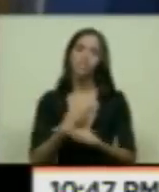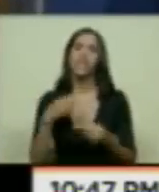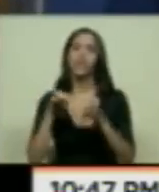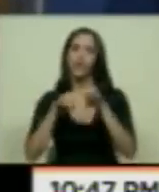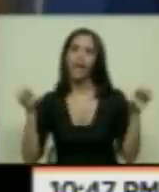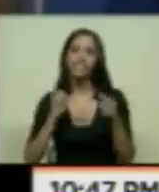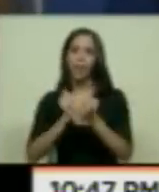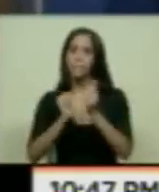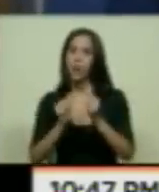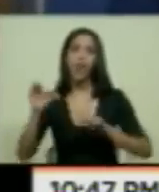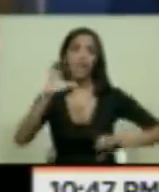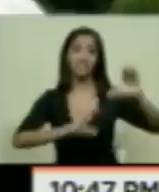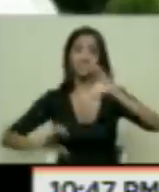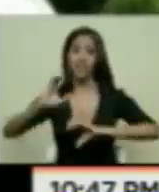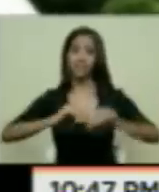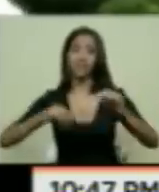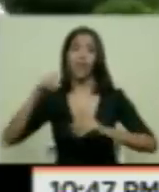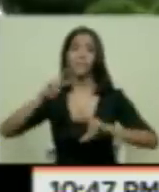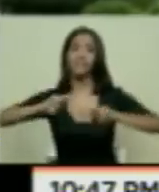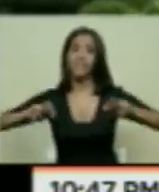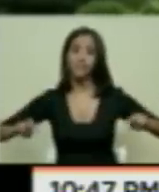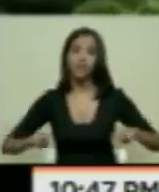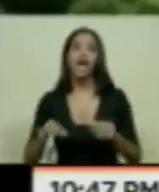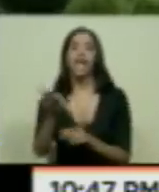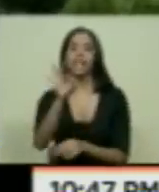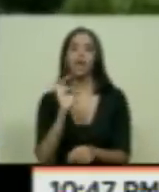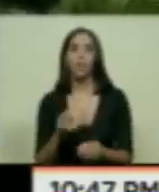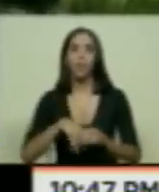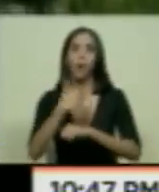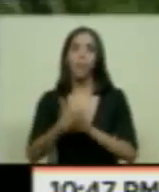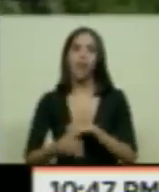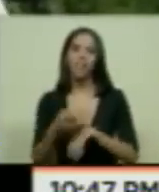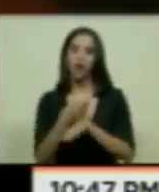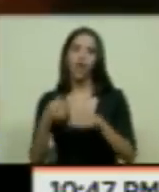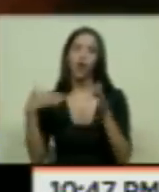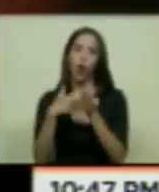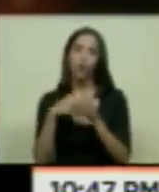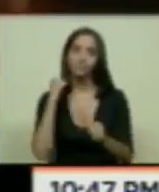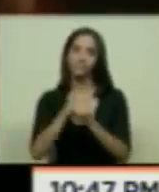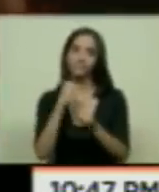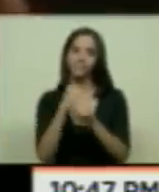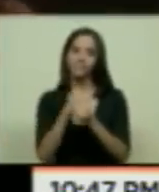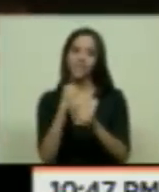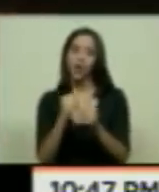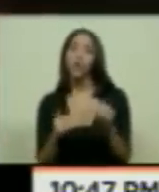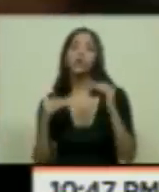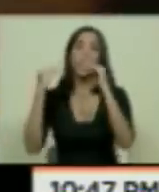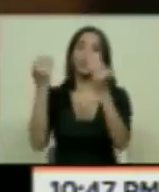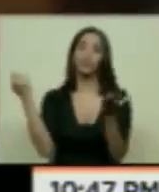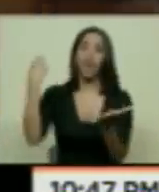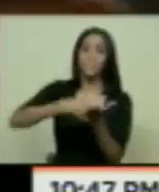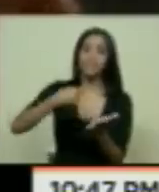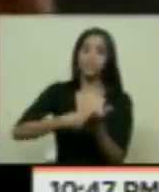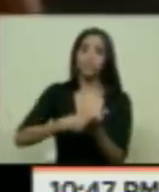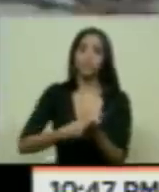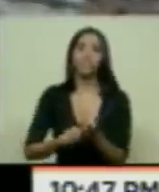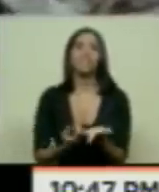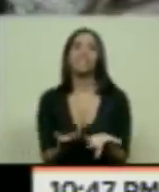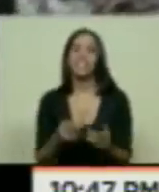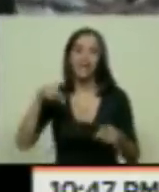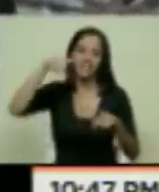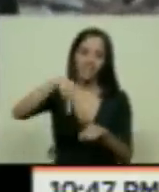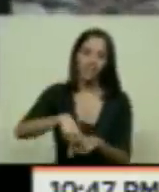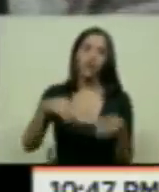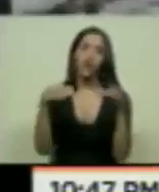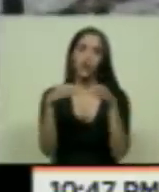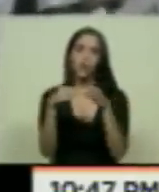la ciencia y la investigación. Elegimos un plan de gobierno en contra del obrero, un aumento a la pensión, la degradación a los grupos más vulnerables de